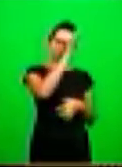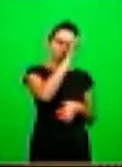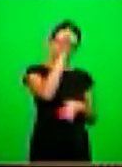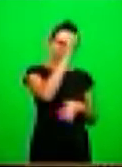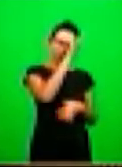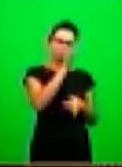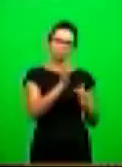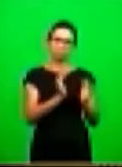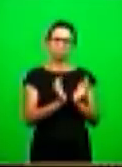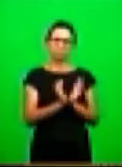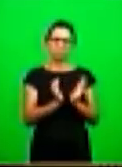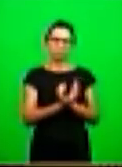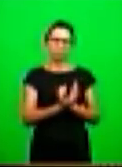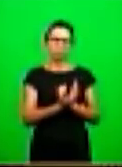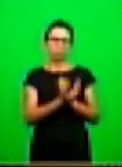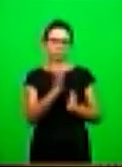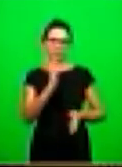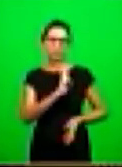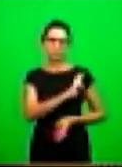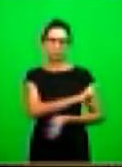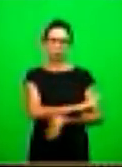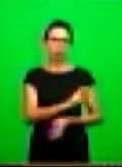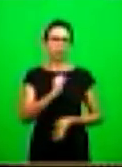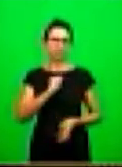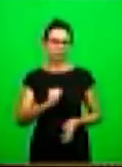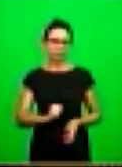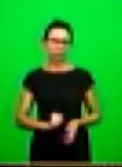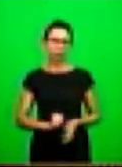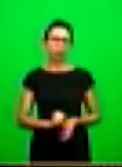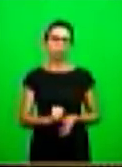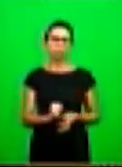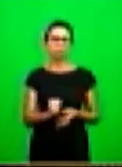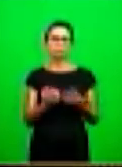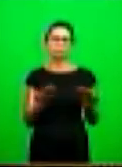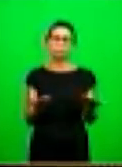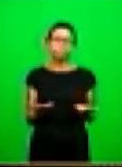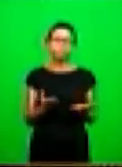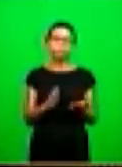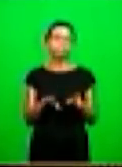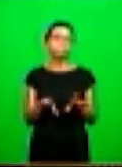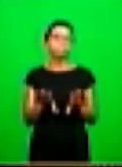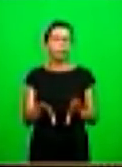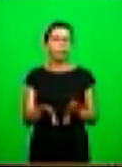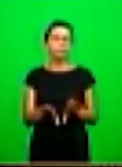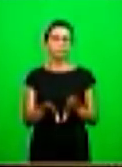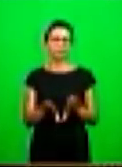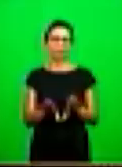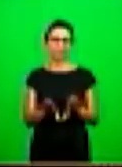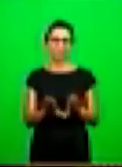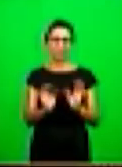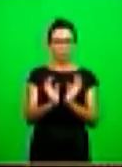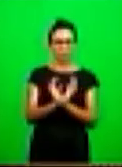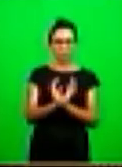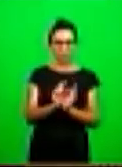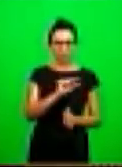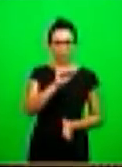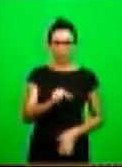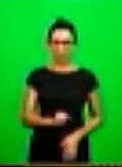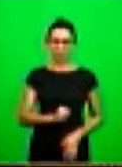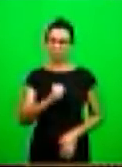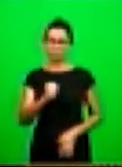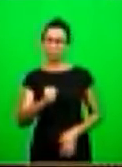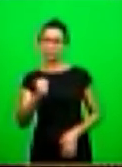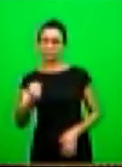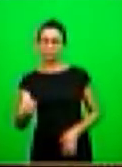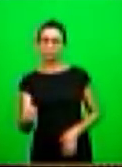dormía. Apenas había un grupo pequeño de pastores que estaban atentos, que estaban en